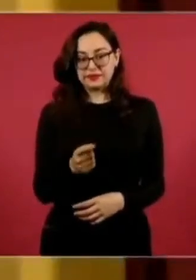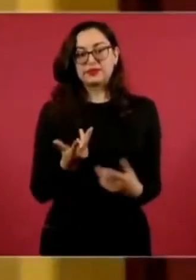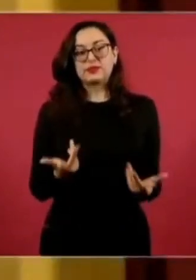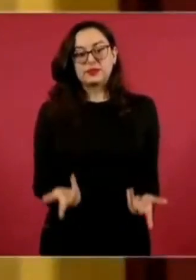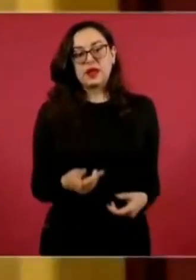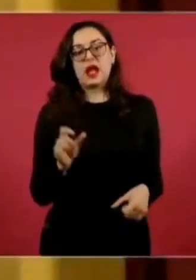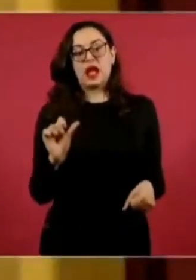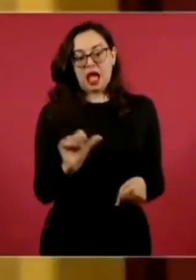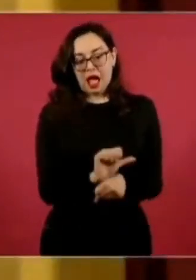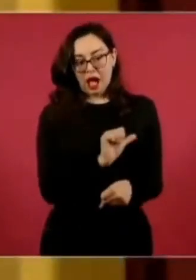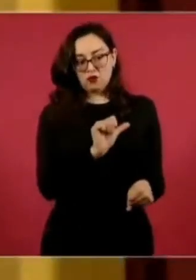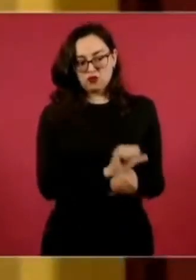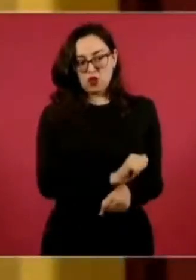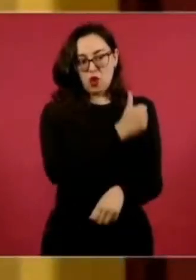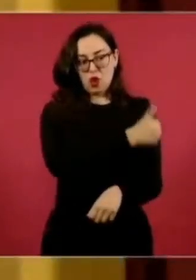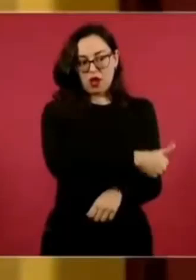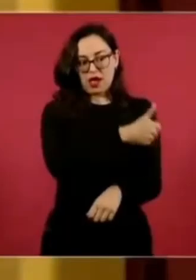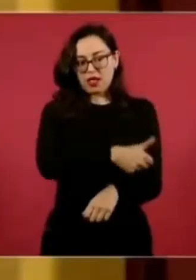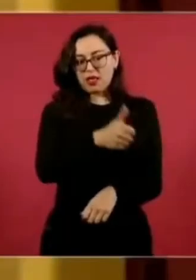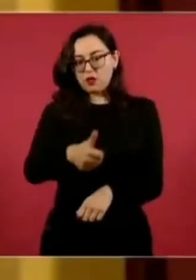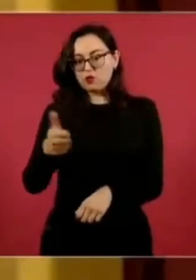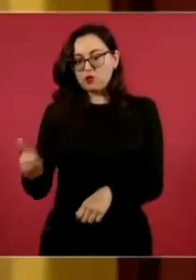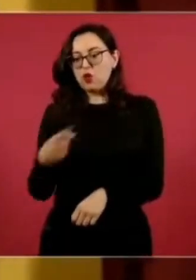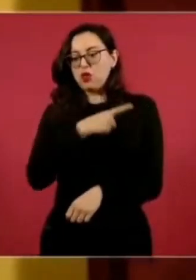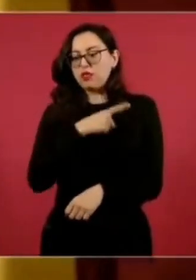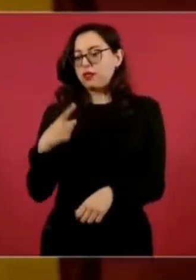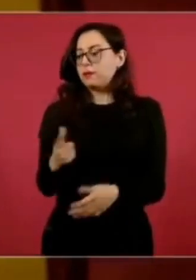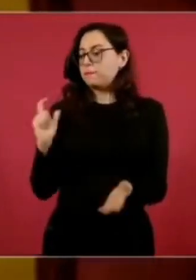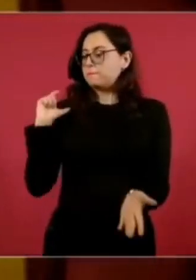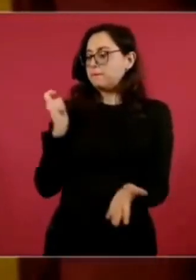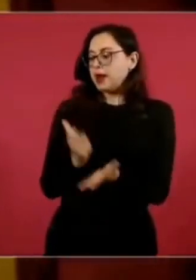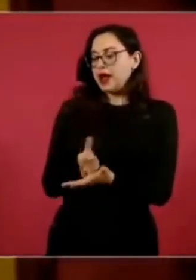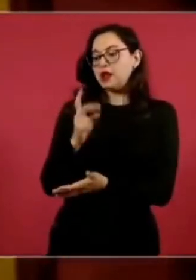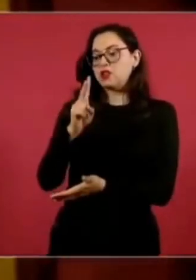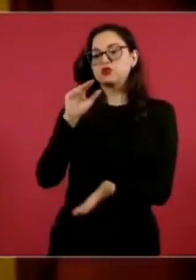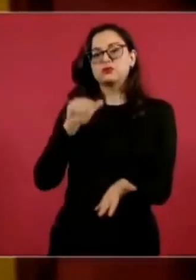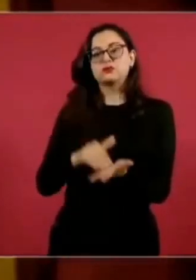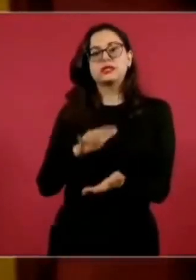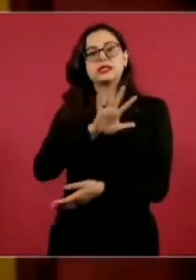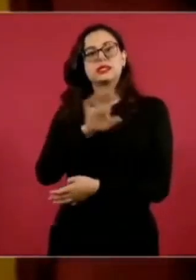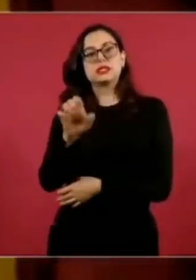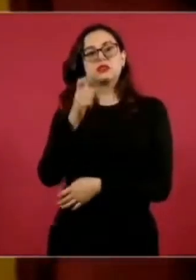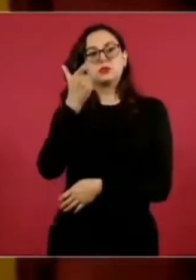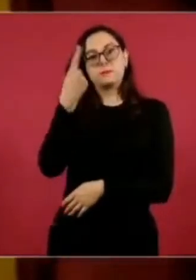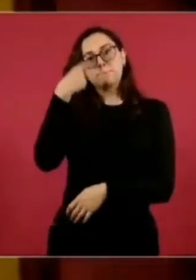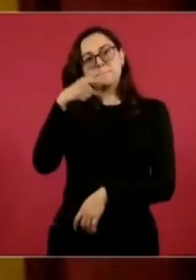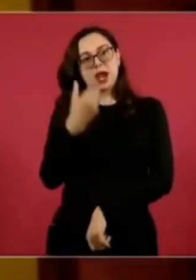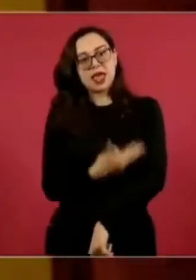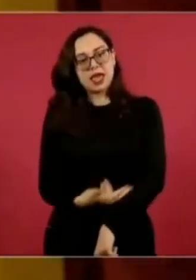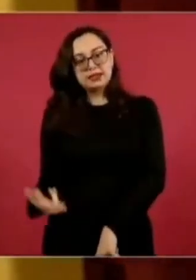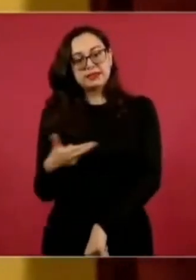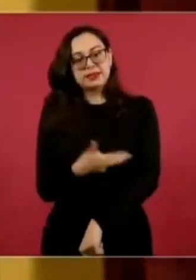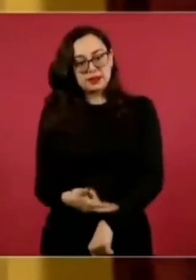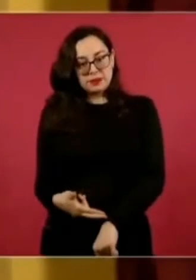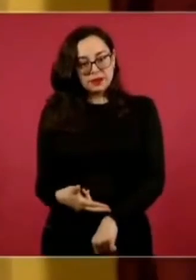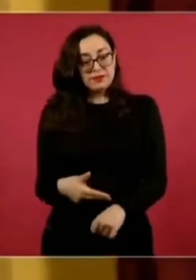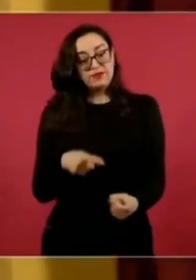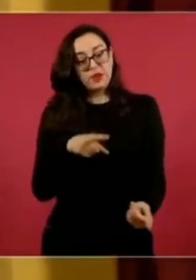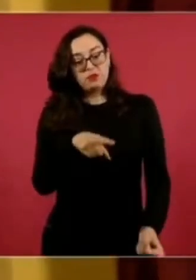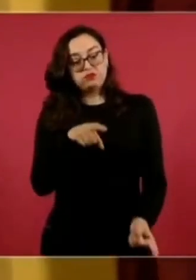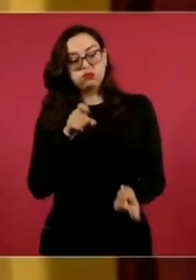vehículo 2500 pesos y estos recursos van a dar a la